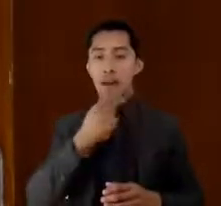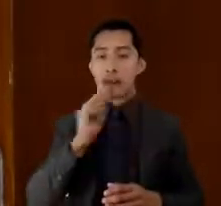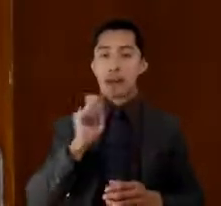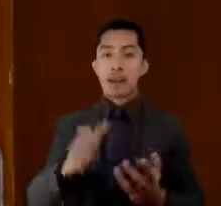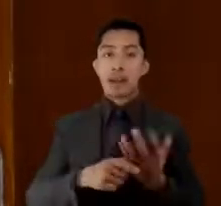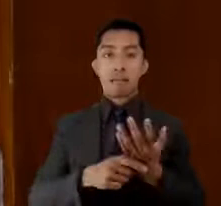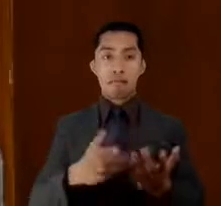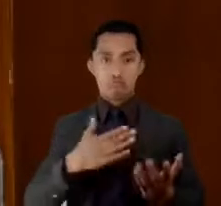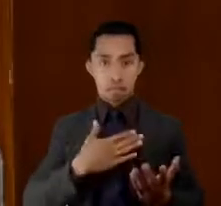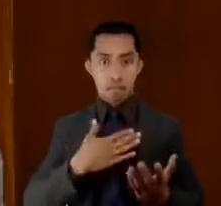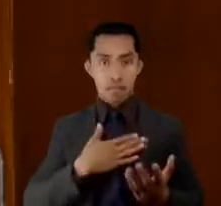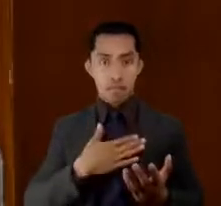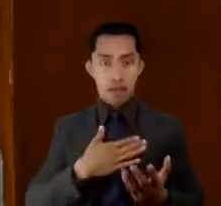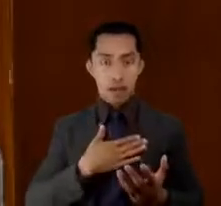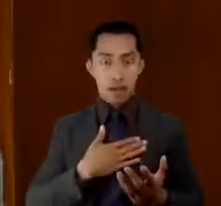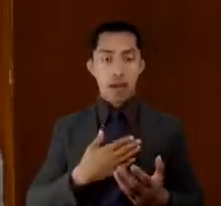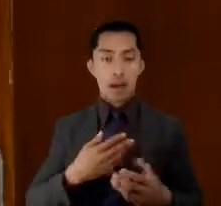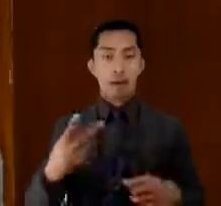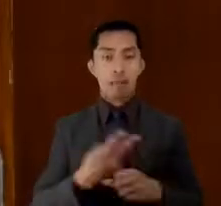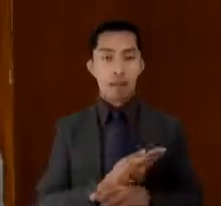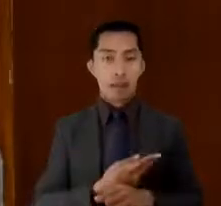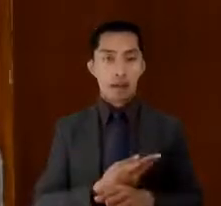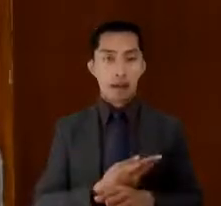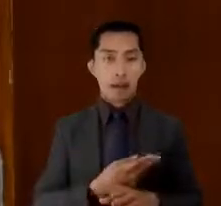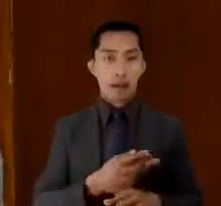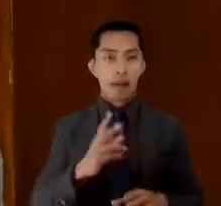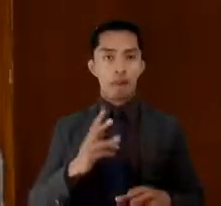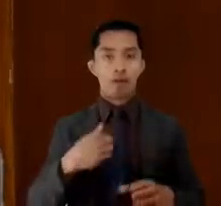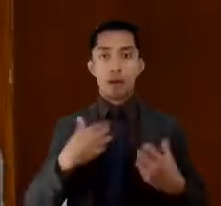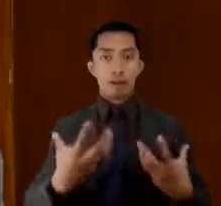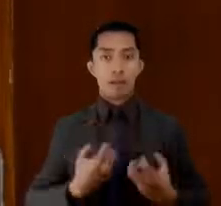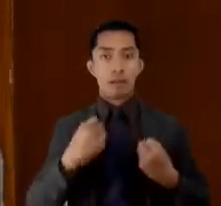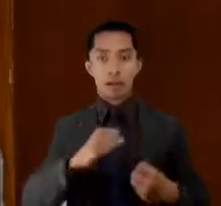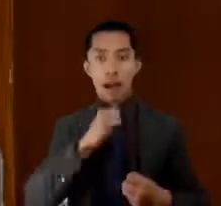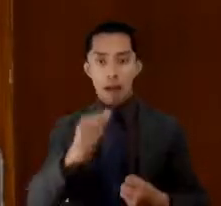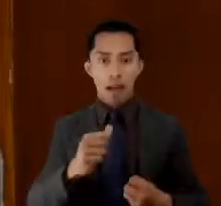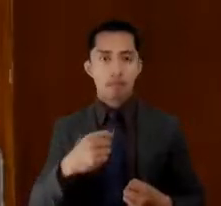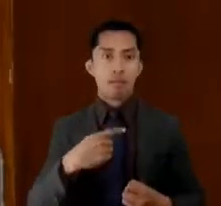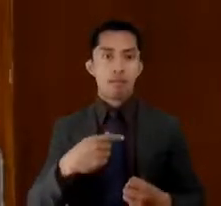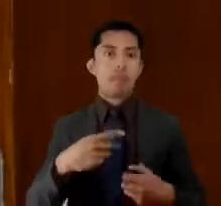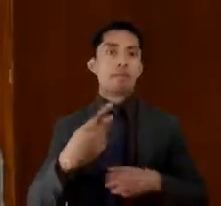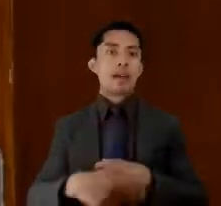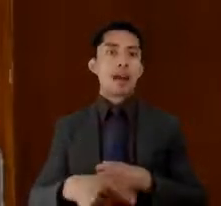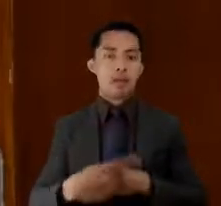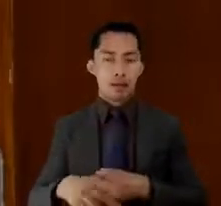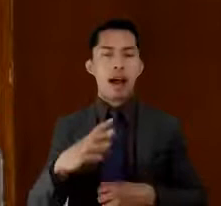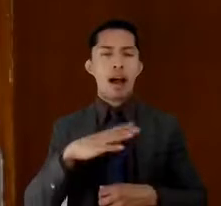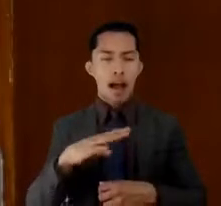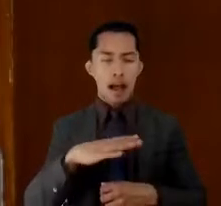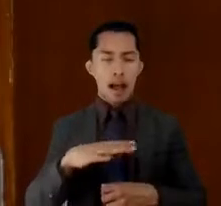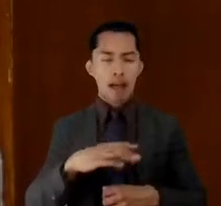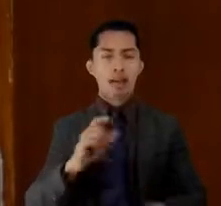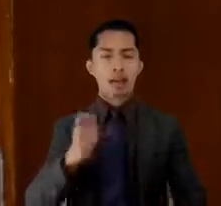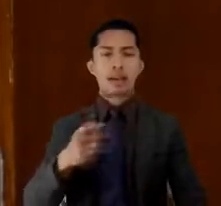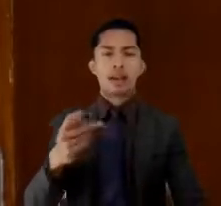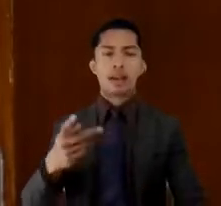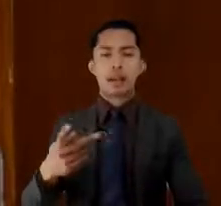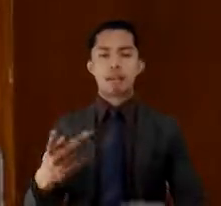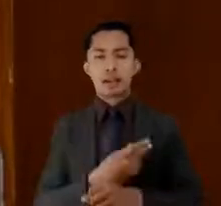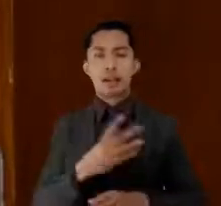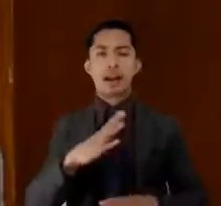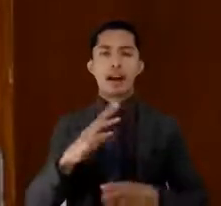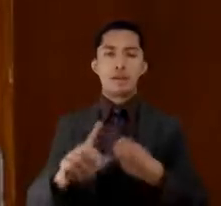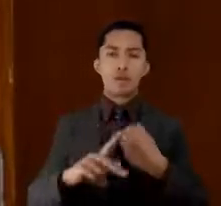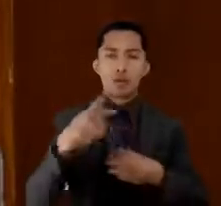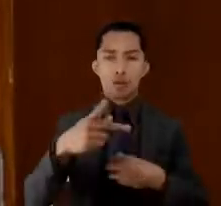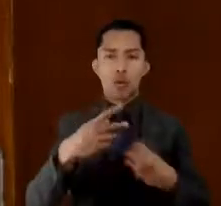yo y mi circunstancia. Si no la salvo ella, no me salvo yo. Desgraciadamente, la circunstancia de muchas familias,